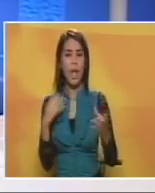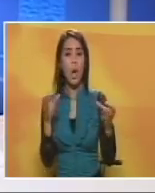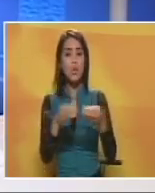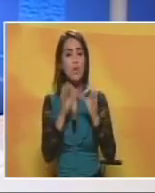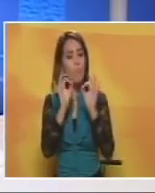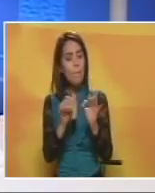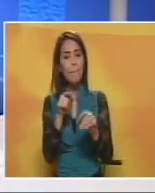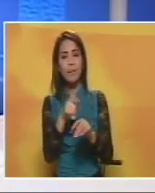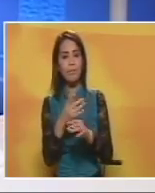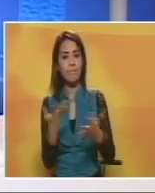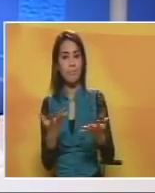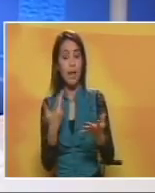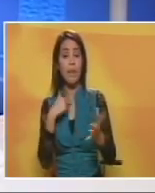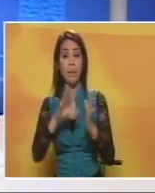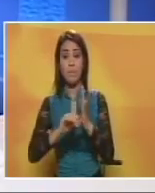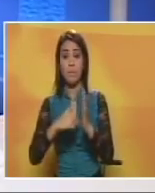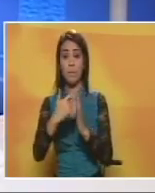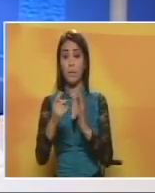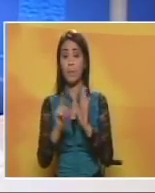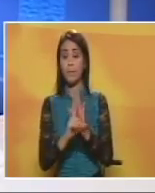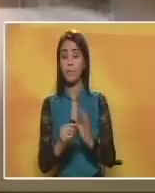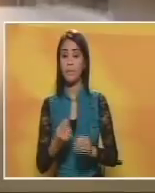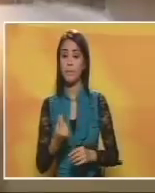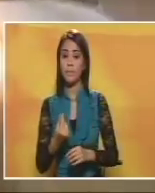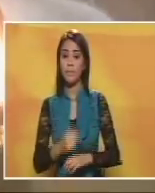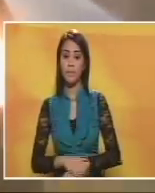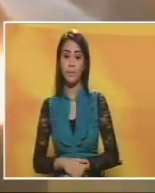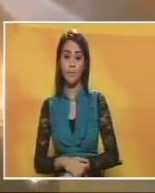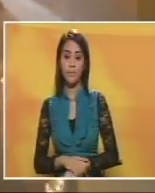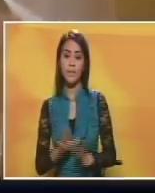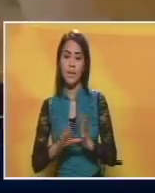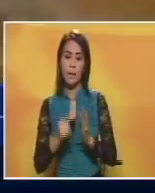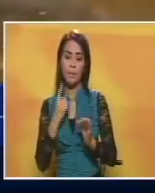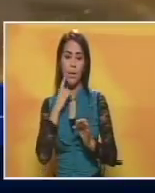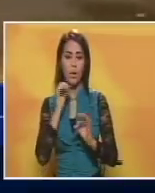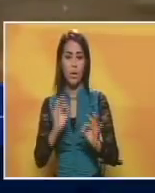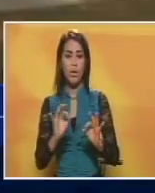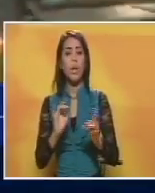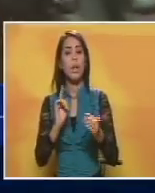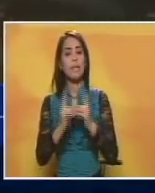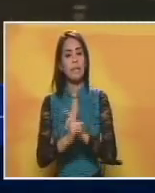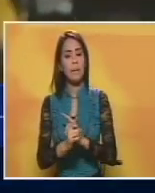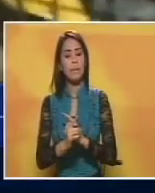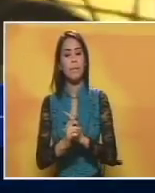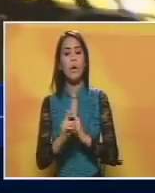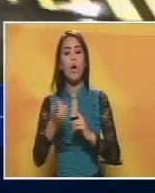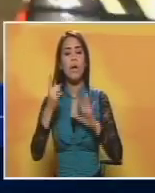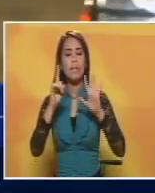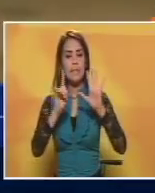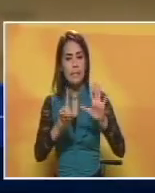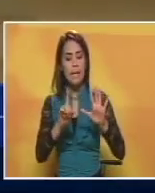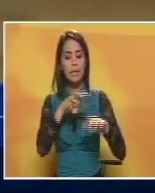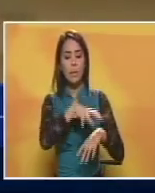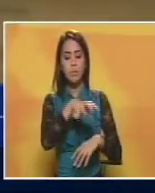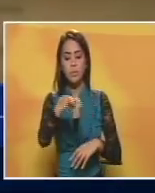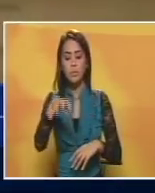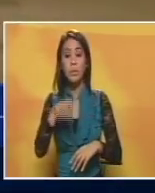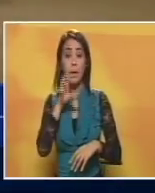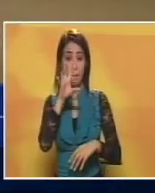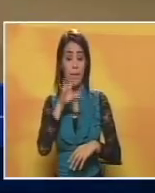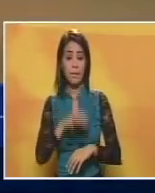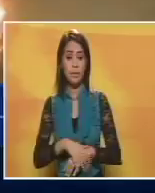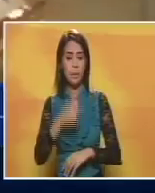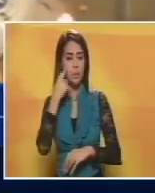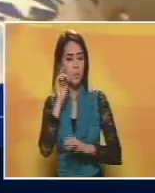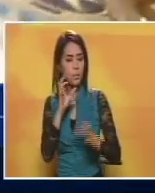grupo especializado de delitos financieros. La Operación Cambio Desconecto, que se desarrolló en 6 estados del país, tiene en la mira